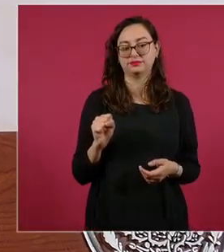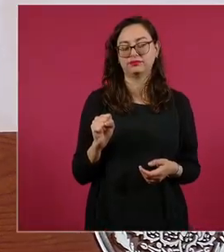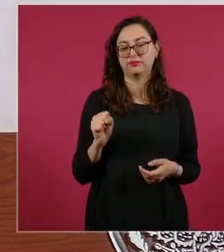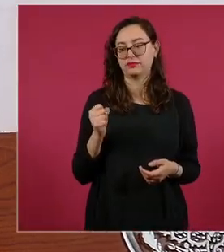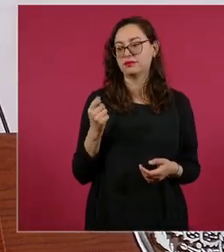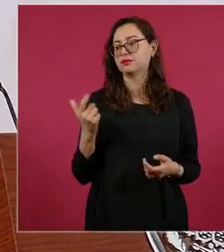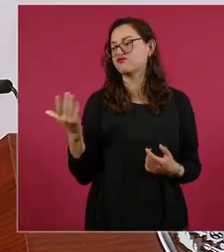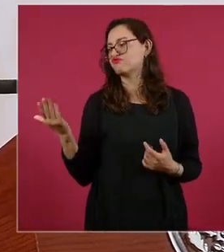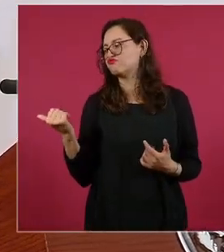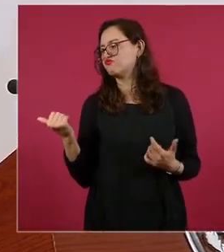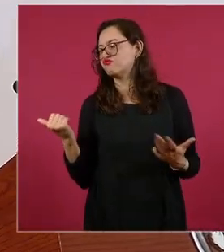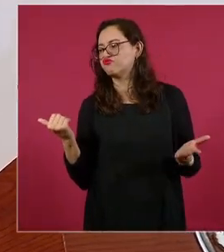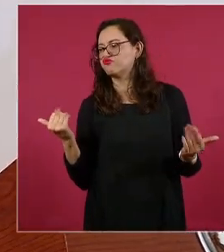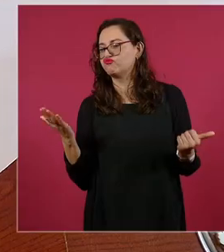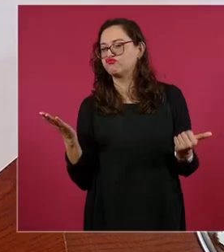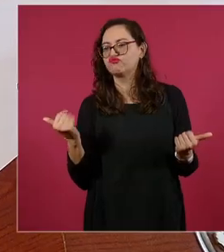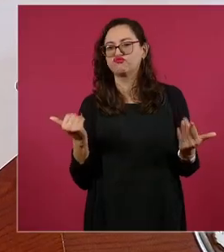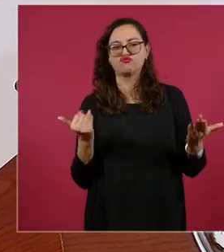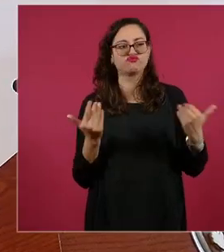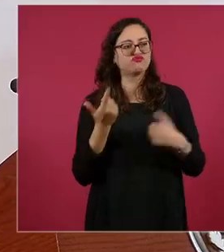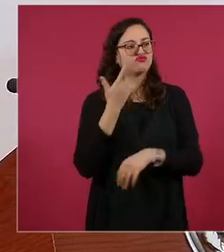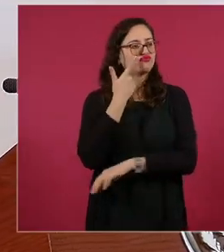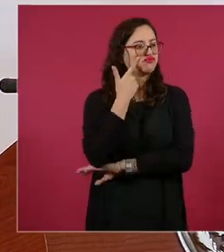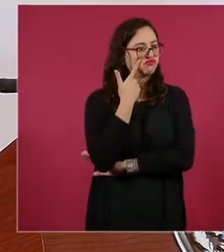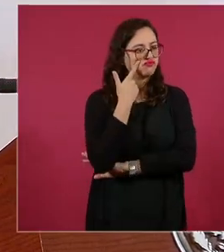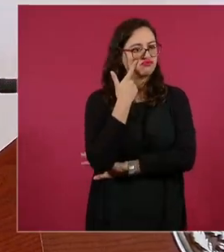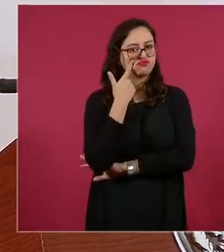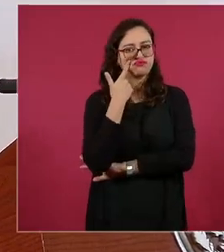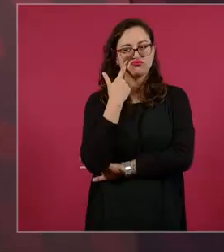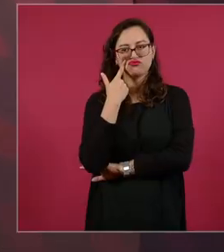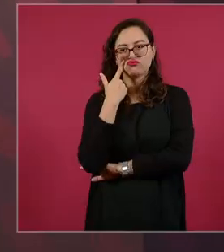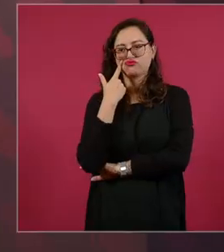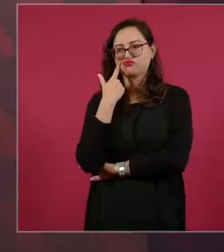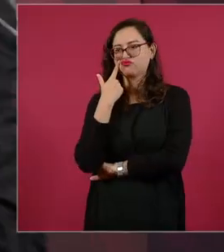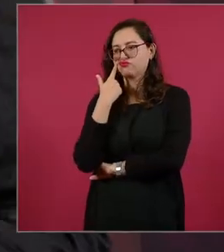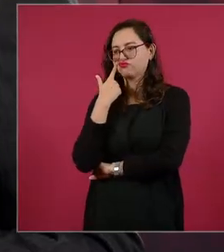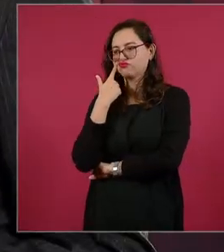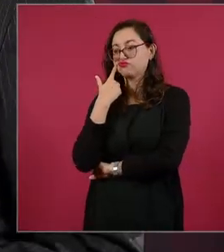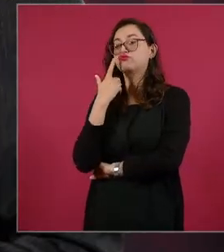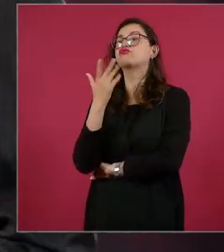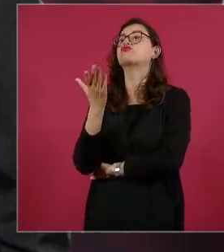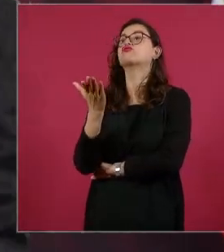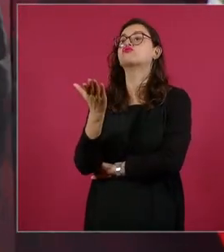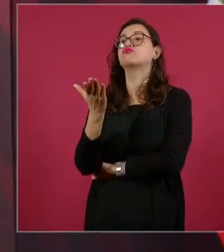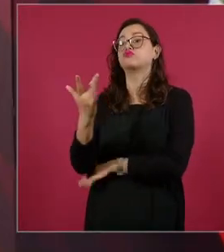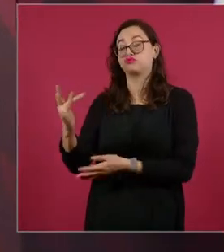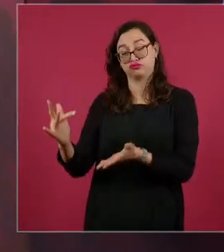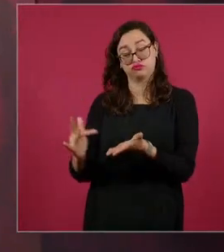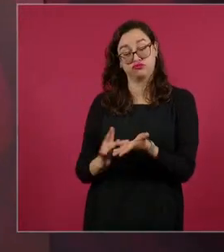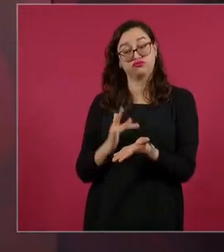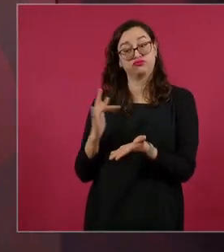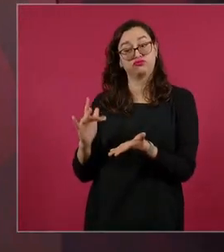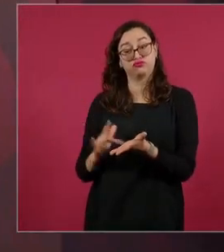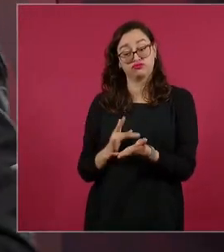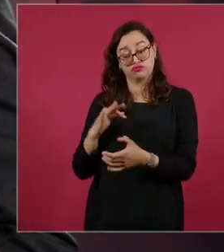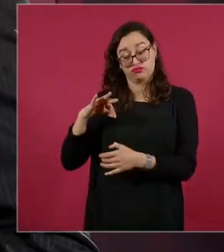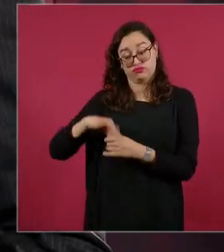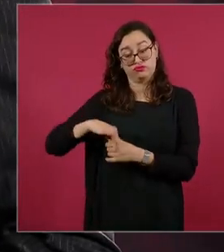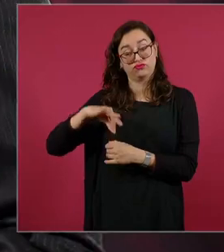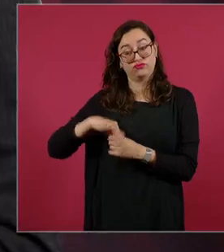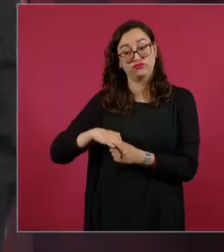para que nos apoyes en la política económica